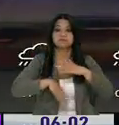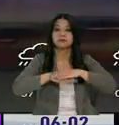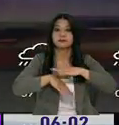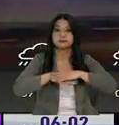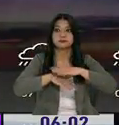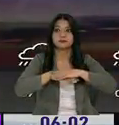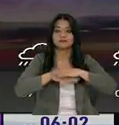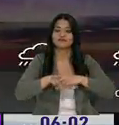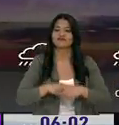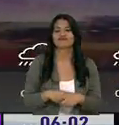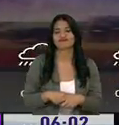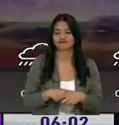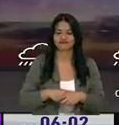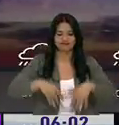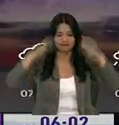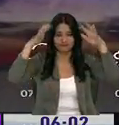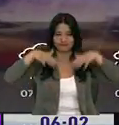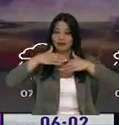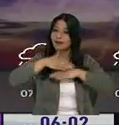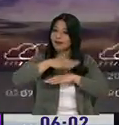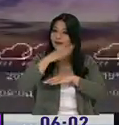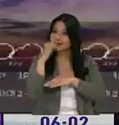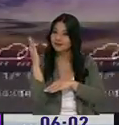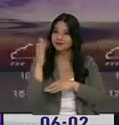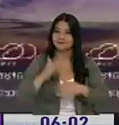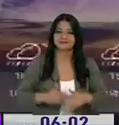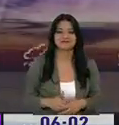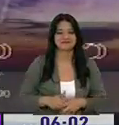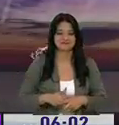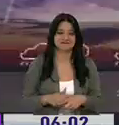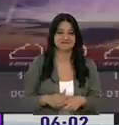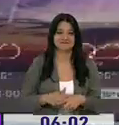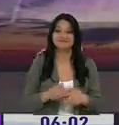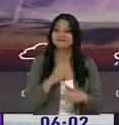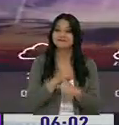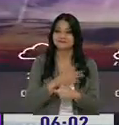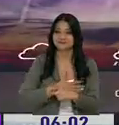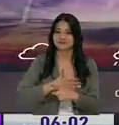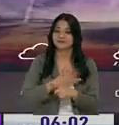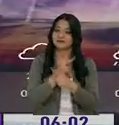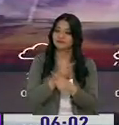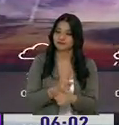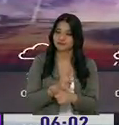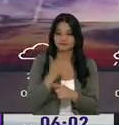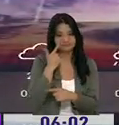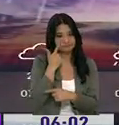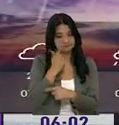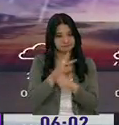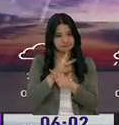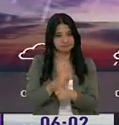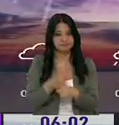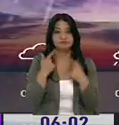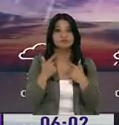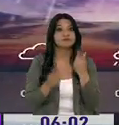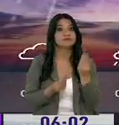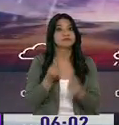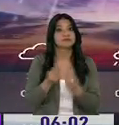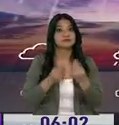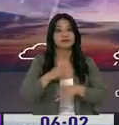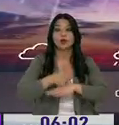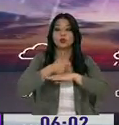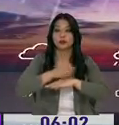tenga y lluvia a lo largo del día. Así que, por favor, esté muy, muy, muy pendiente de lo que dice la autoridad del